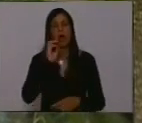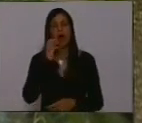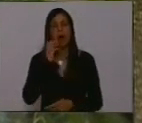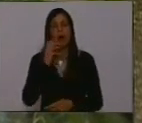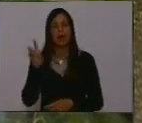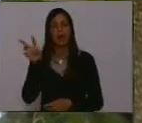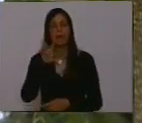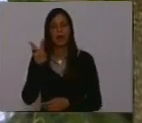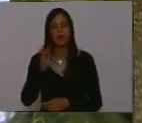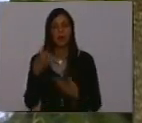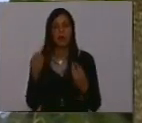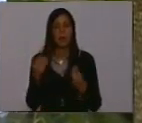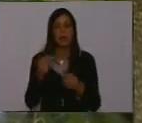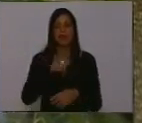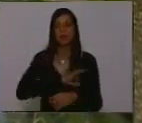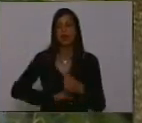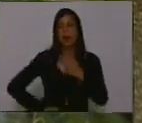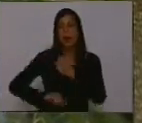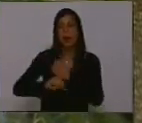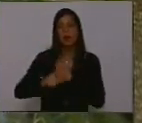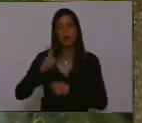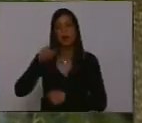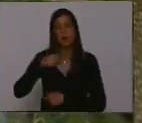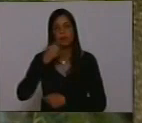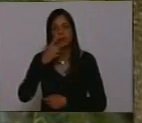jóvenes en beneficio de la sociedad.